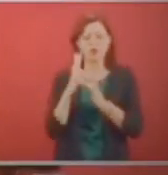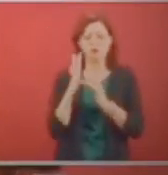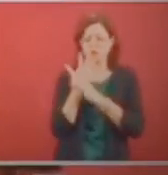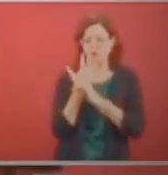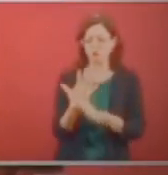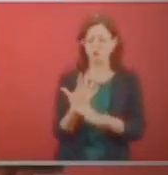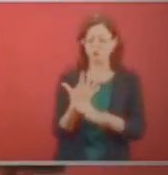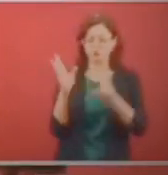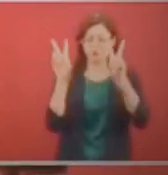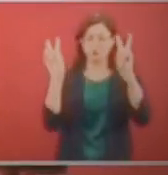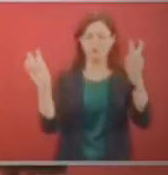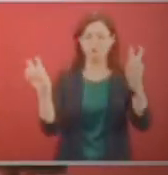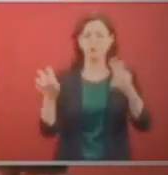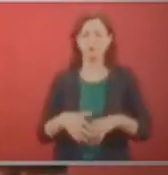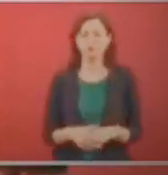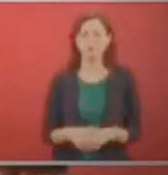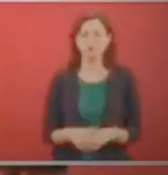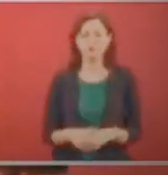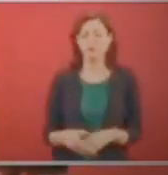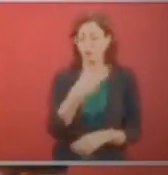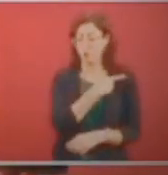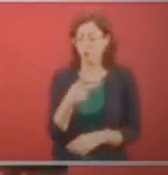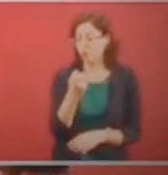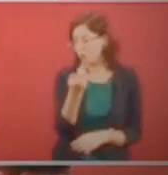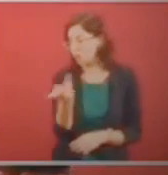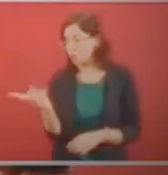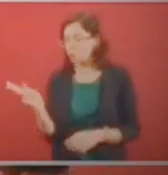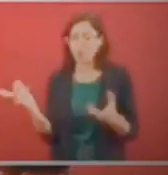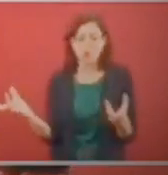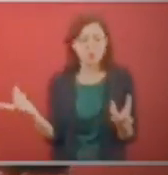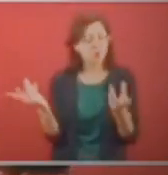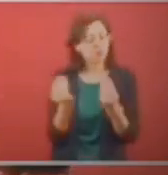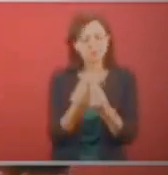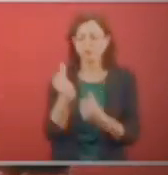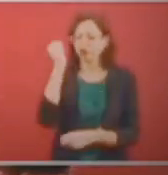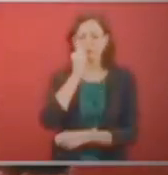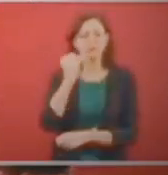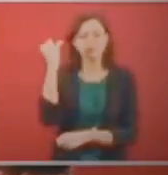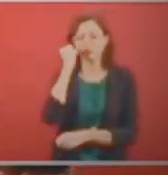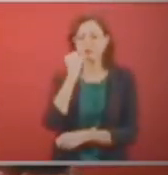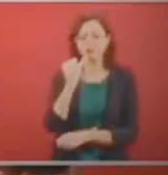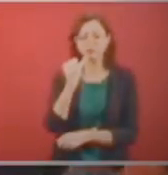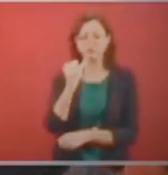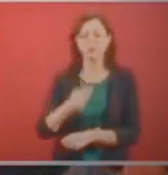cierren comillas, a los pobres siempre los tendréis con vosotros,